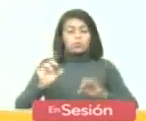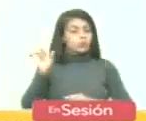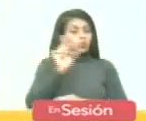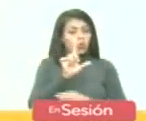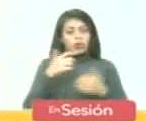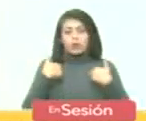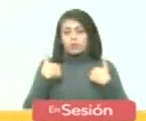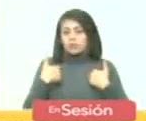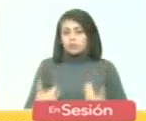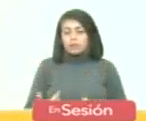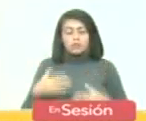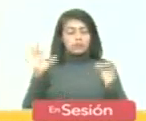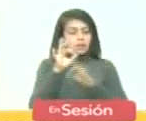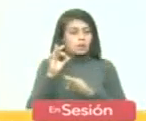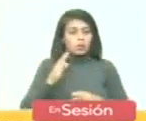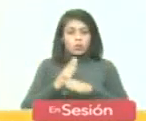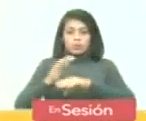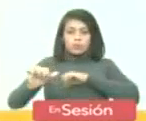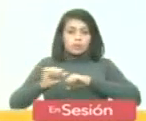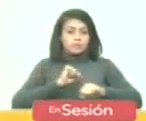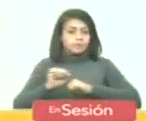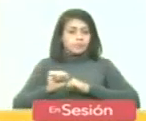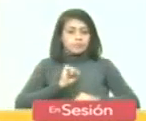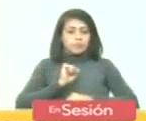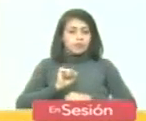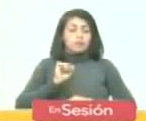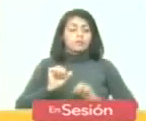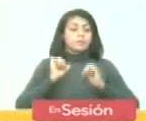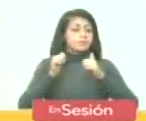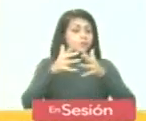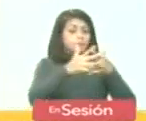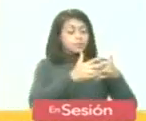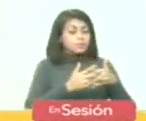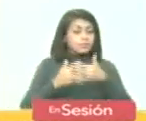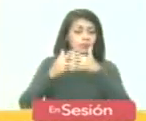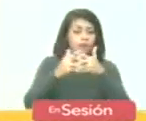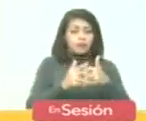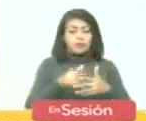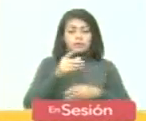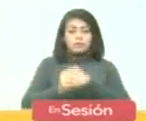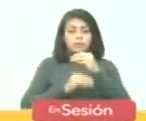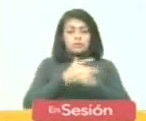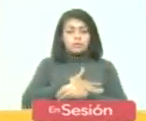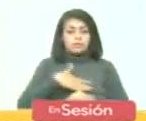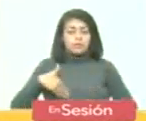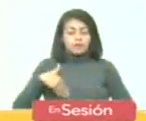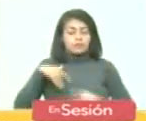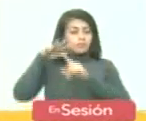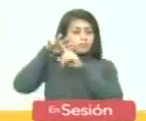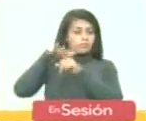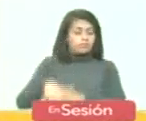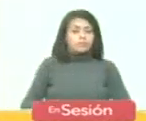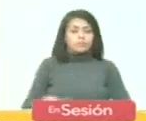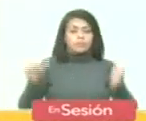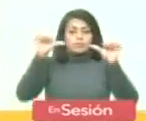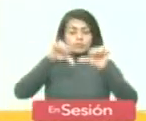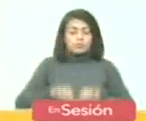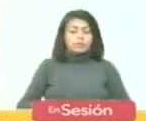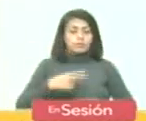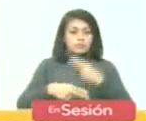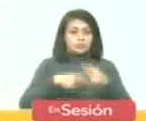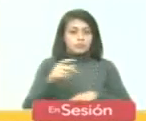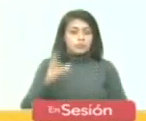la guardia contra las acciones que desde el imperialismo norteamericano pretenden socavar y destruir el legado